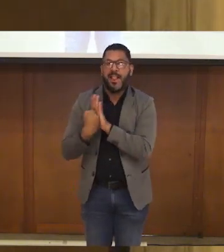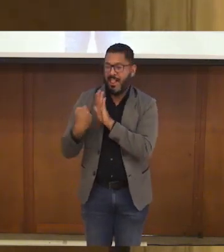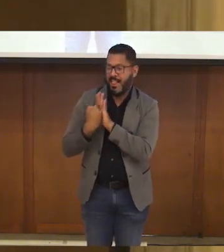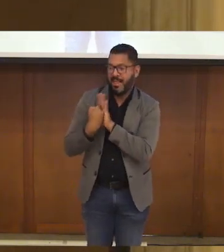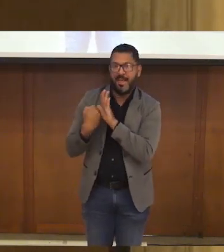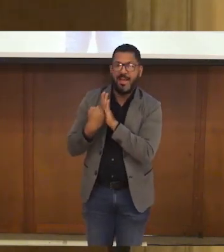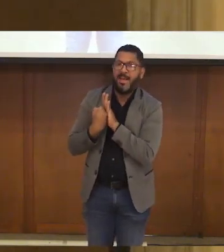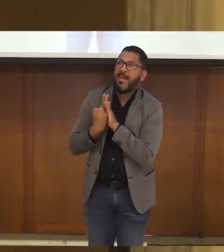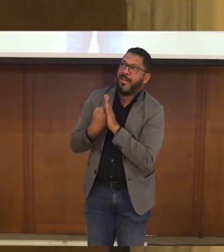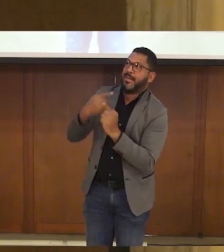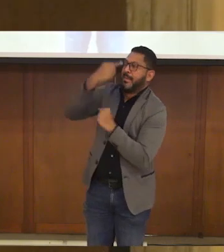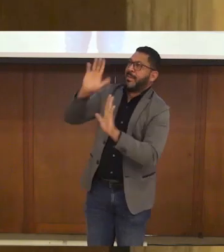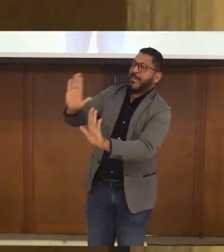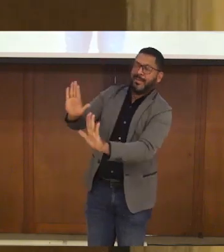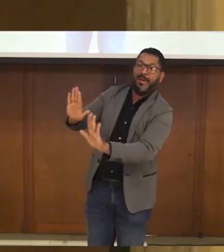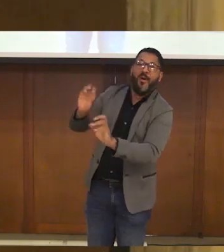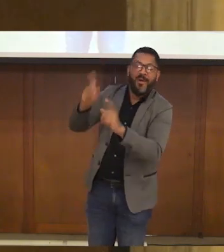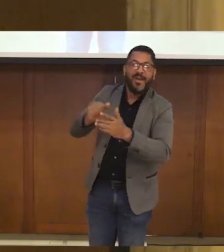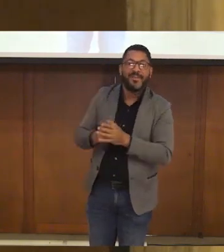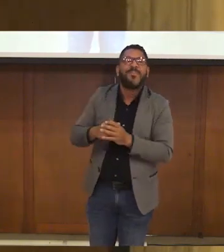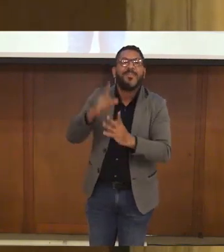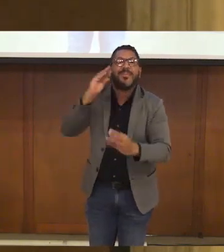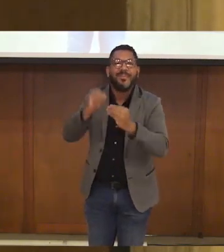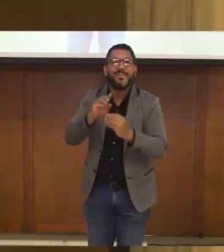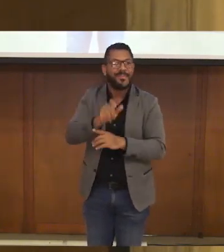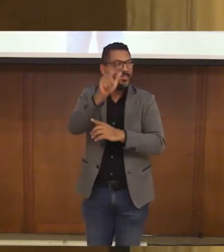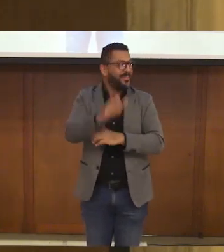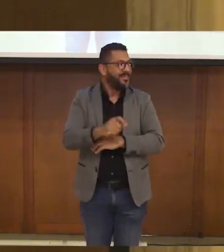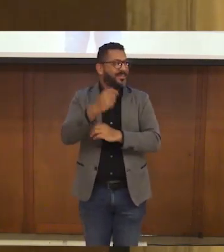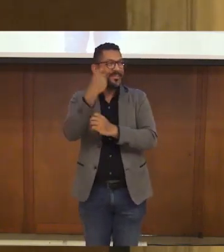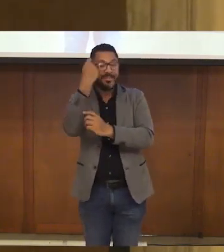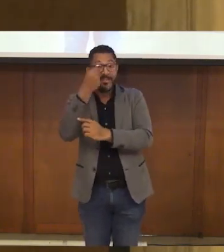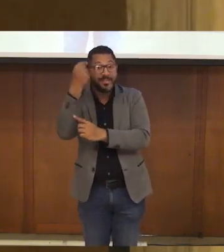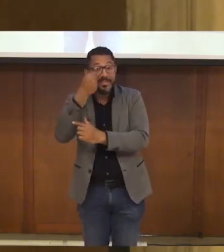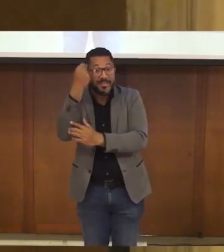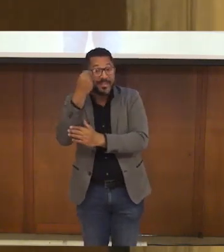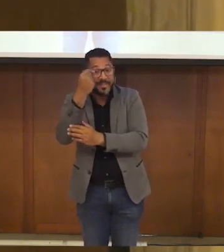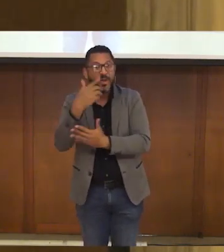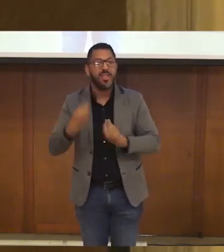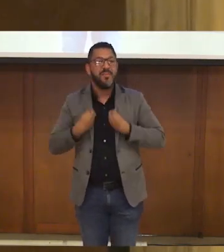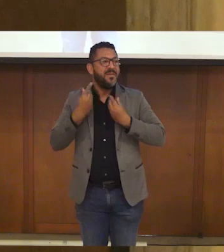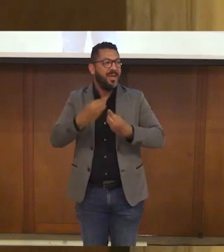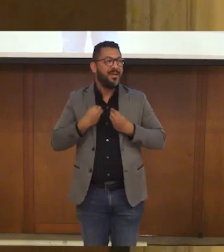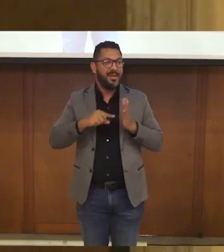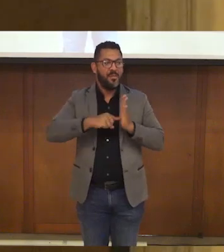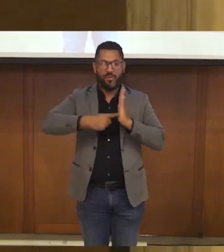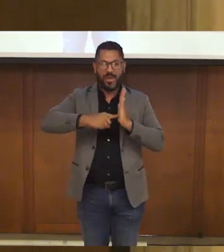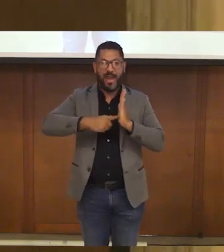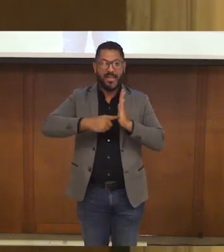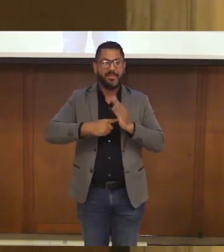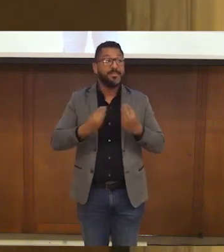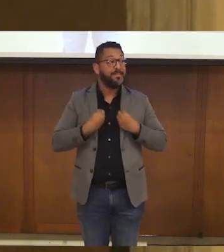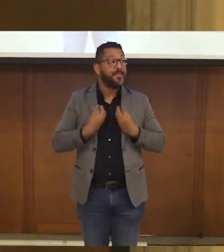un trabajo muy fuerte porque era ponernos de acuerdo con Daniel, que vive en Buenos Aires, conmigo, que